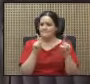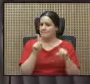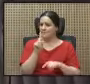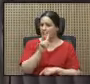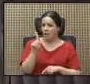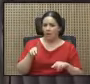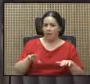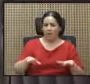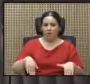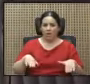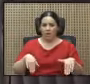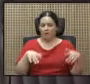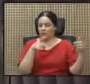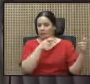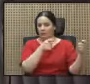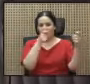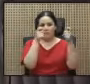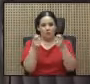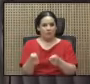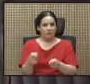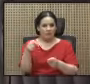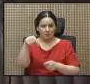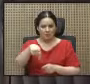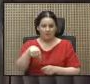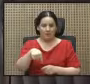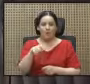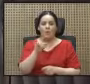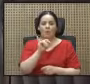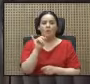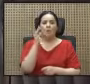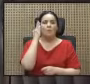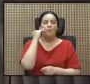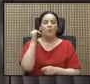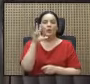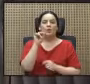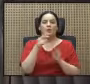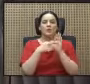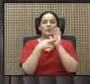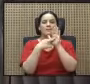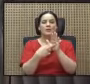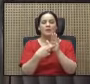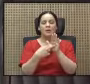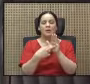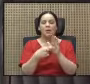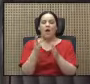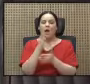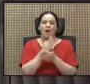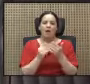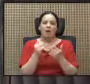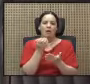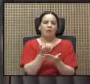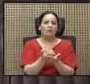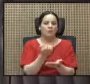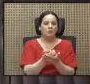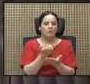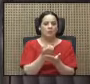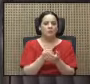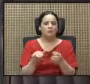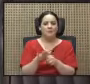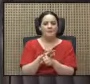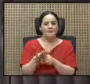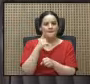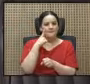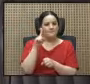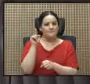convocado porque no representaba un espectro económico suficiente para el